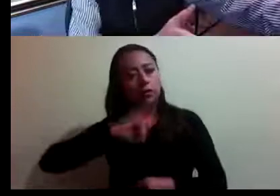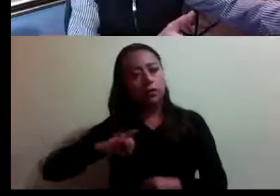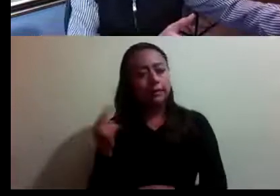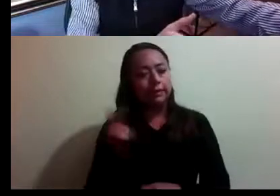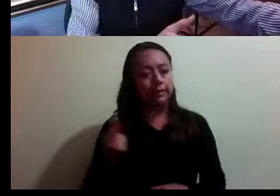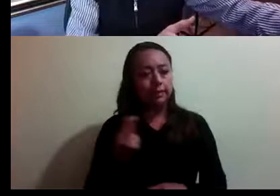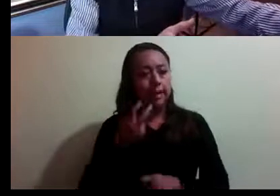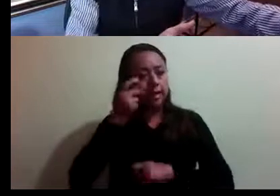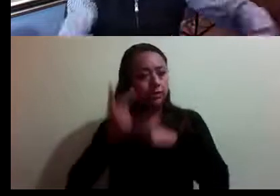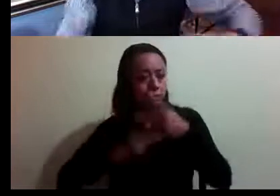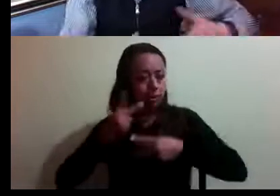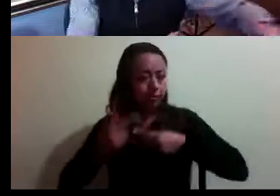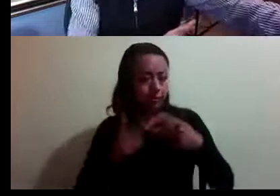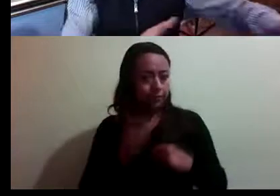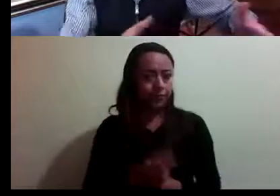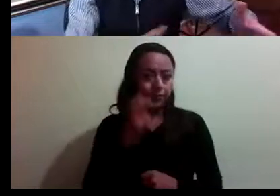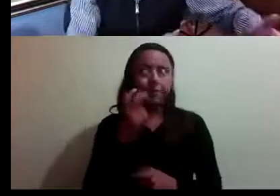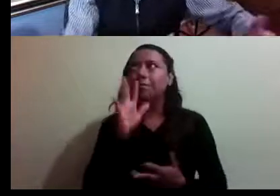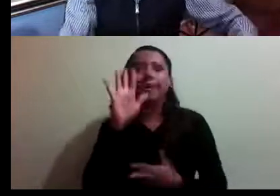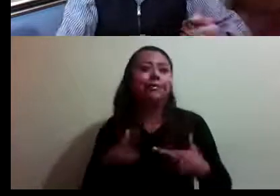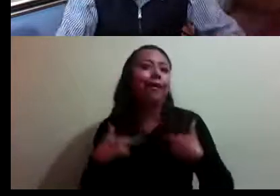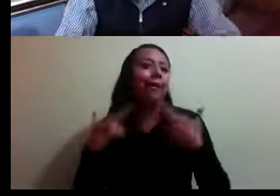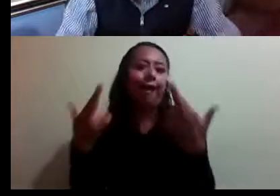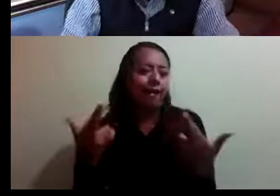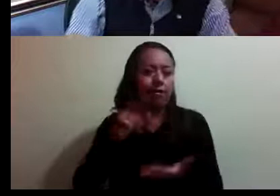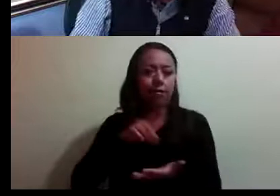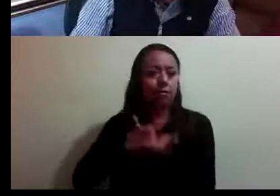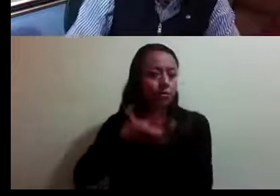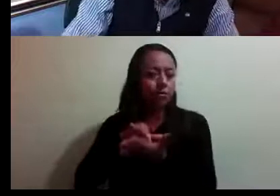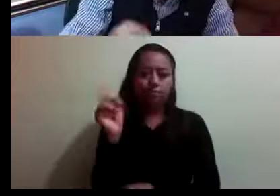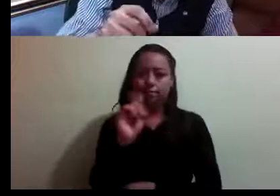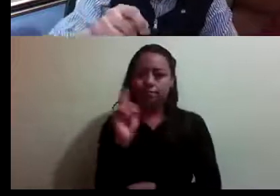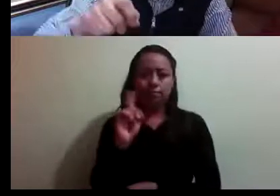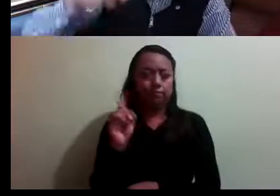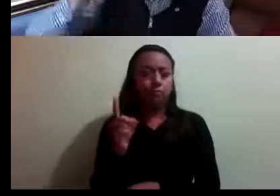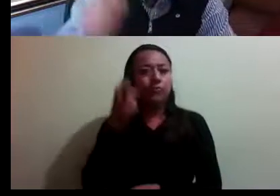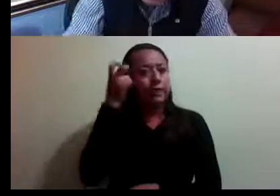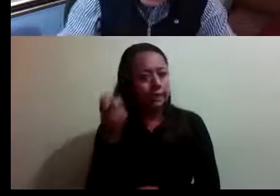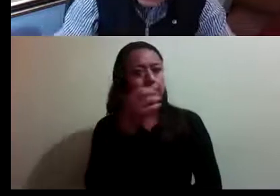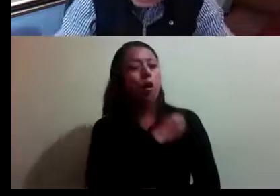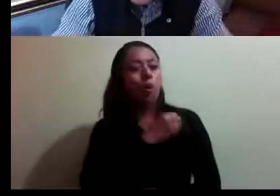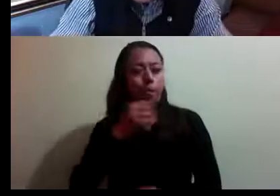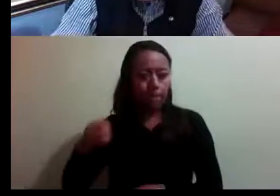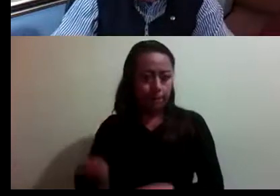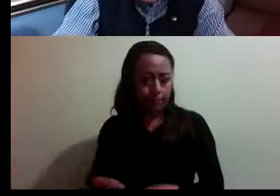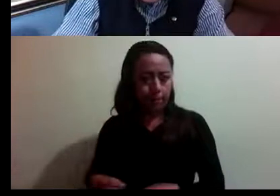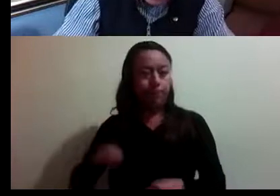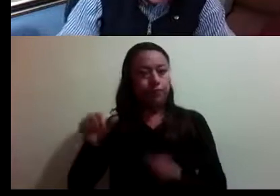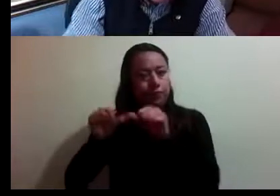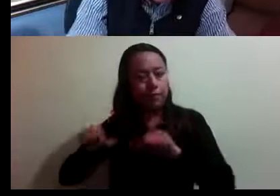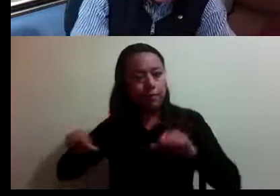una prestación, no es una dádiva, no es un apoyo, es una obligación del área